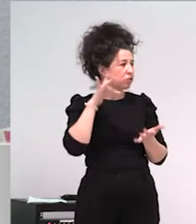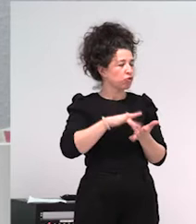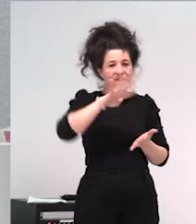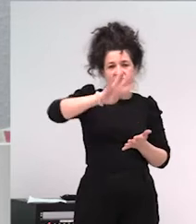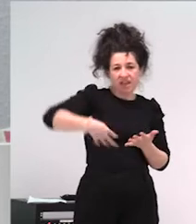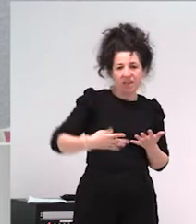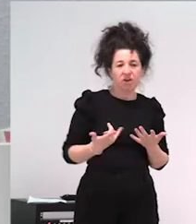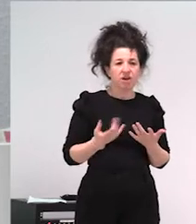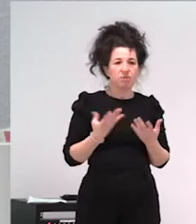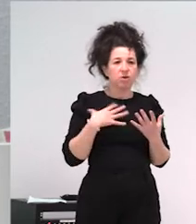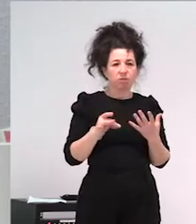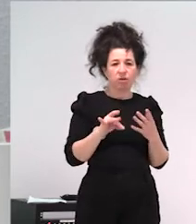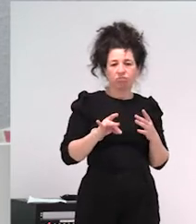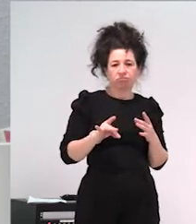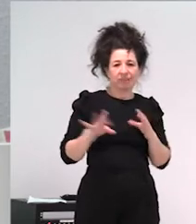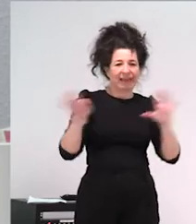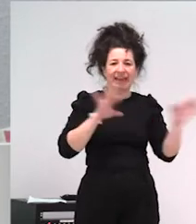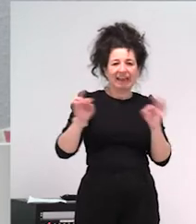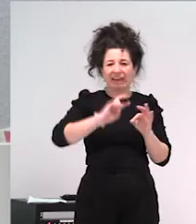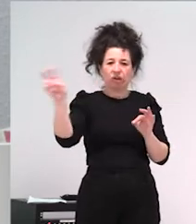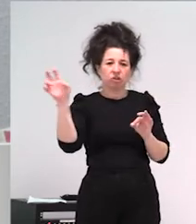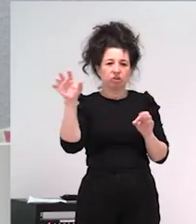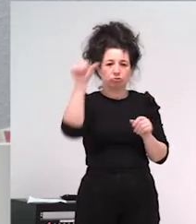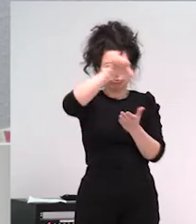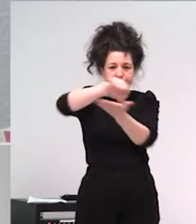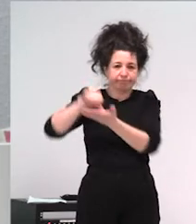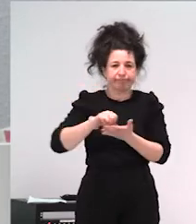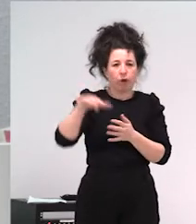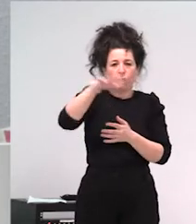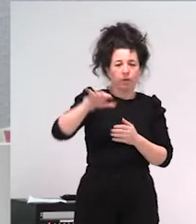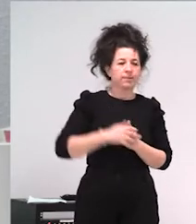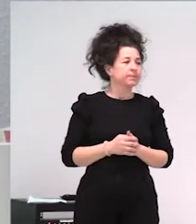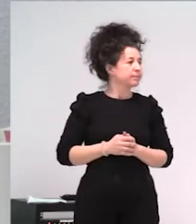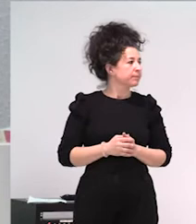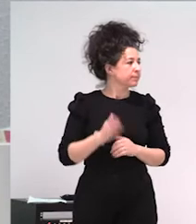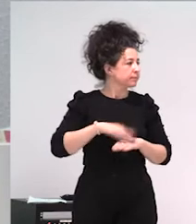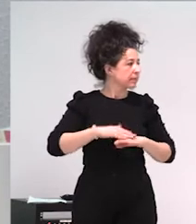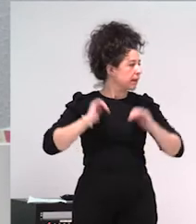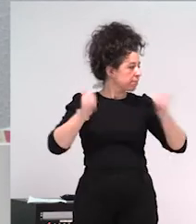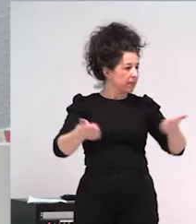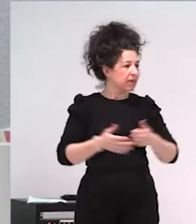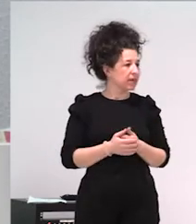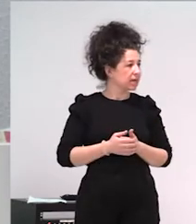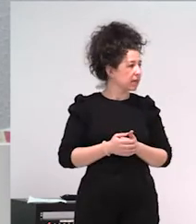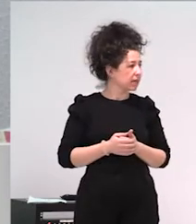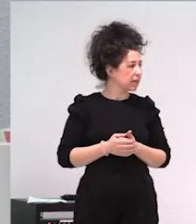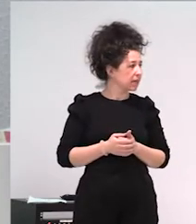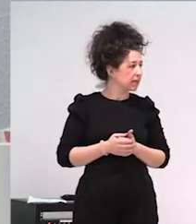que podría haber cogido muchas más de otros lugares. Vale, para empezar, durante la